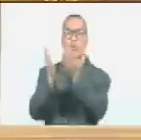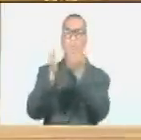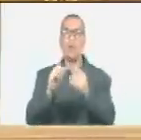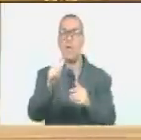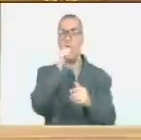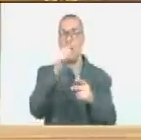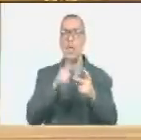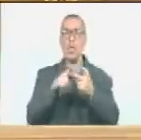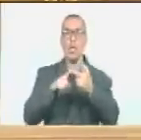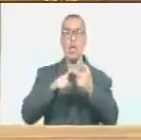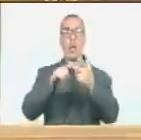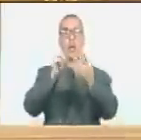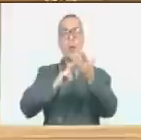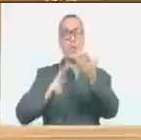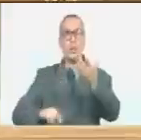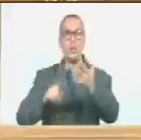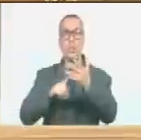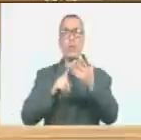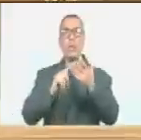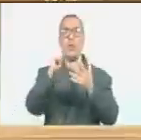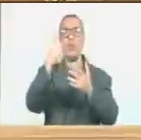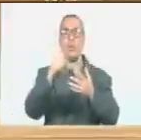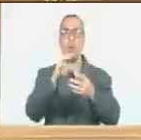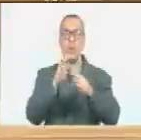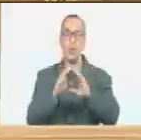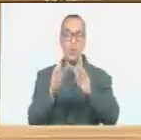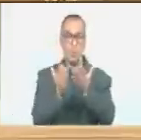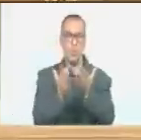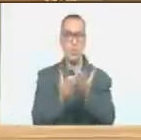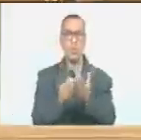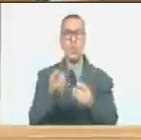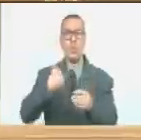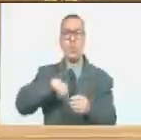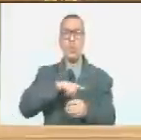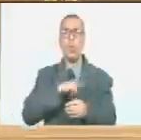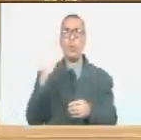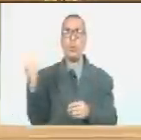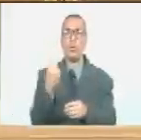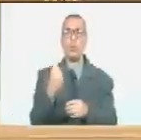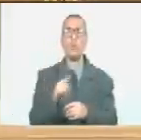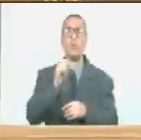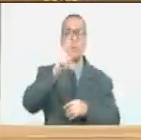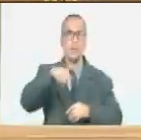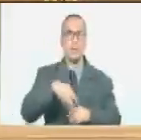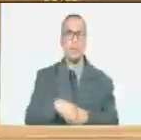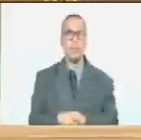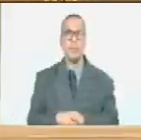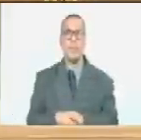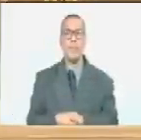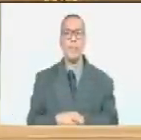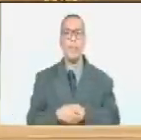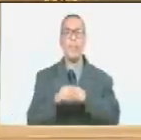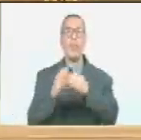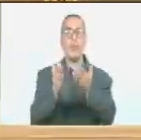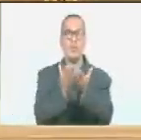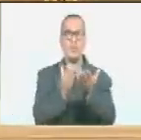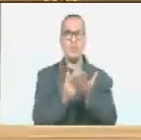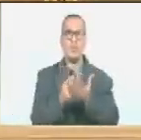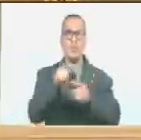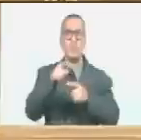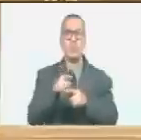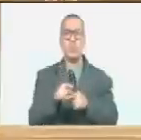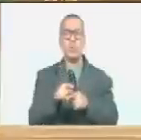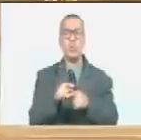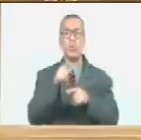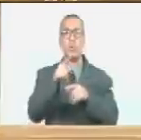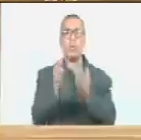agua, electricidad, equipamiento urbano, es decir, no es solo vivienda, también es ese equipamiento a través de la construcción